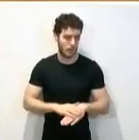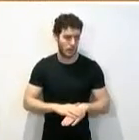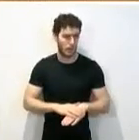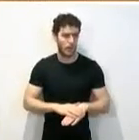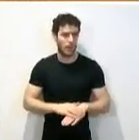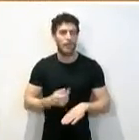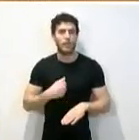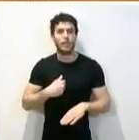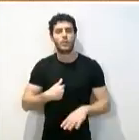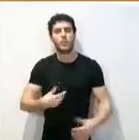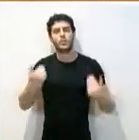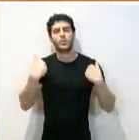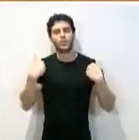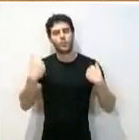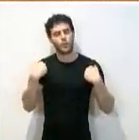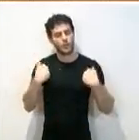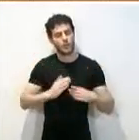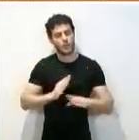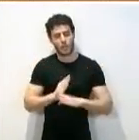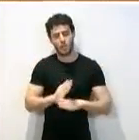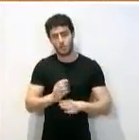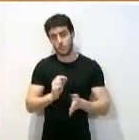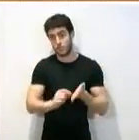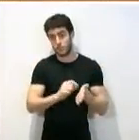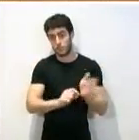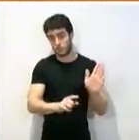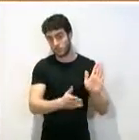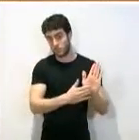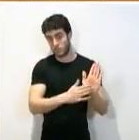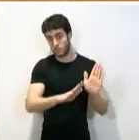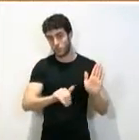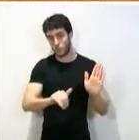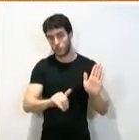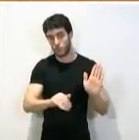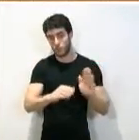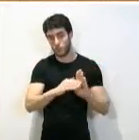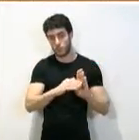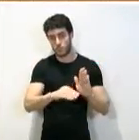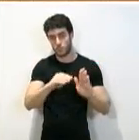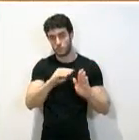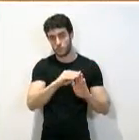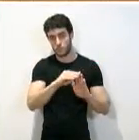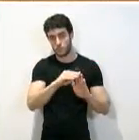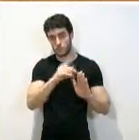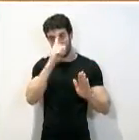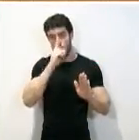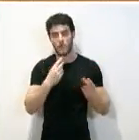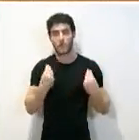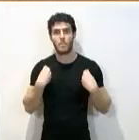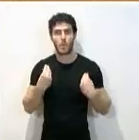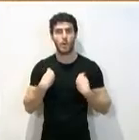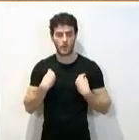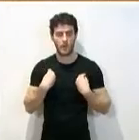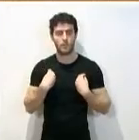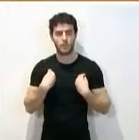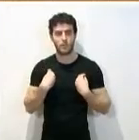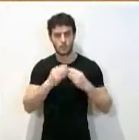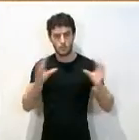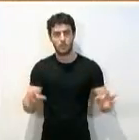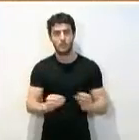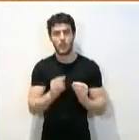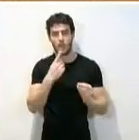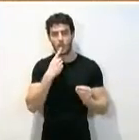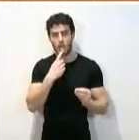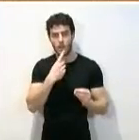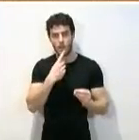simplemente dejar de sufrir, dejó escrito. Y arriba del todo, en la biografía de su perfil, la síntesis de todo aquello que le habían